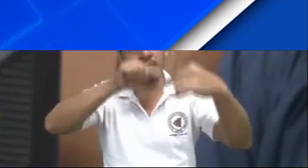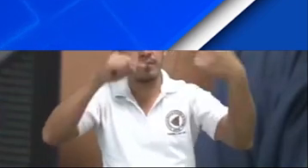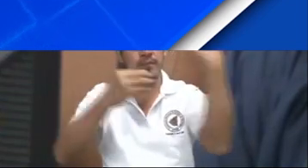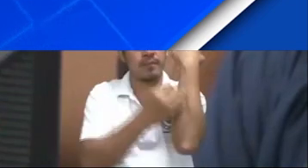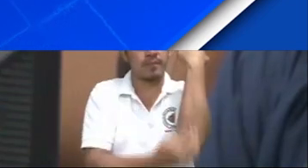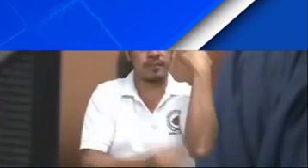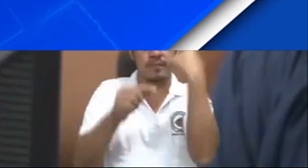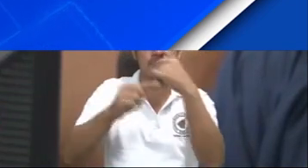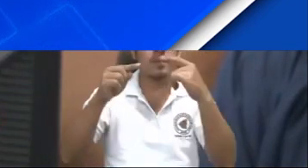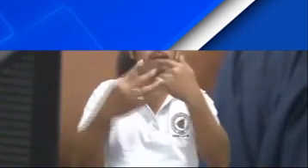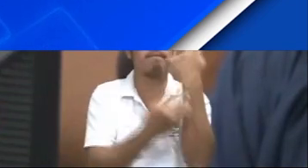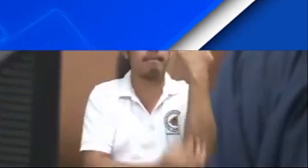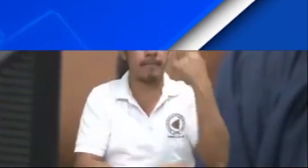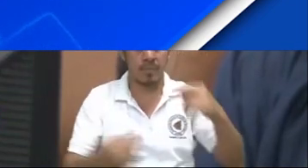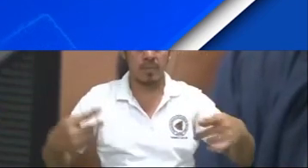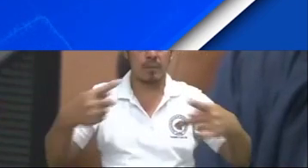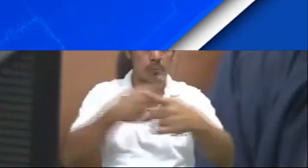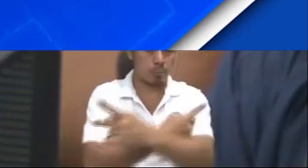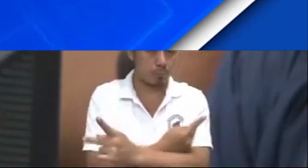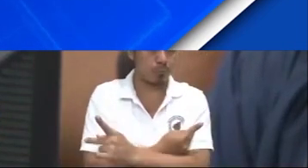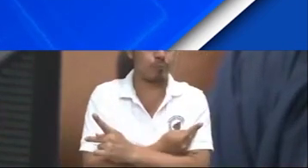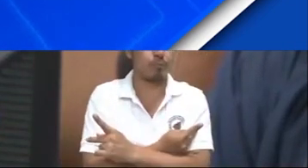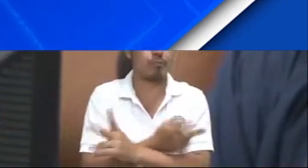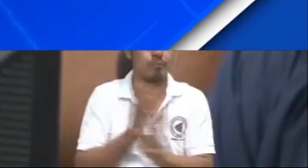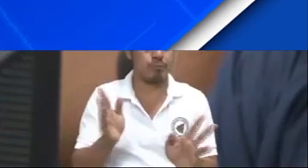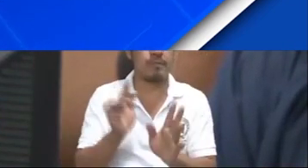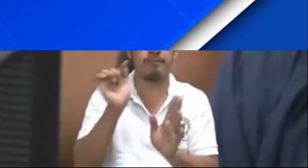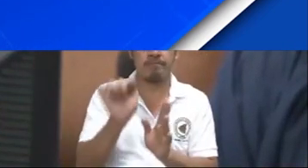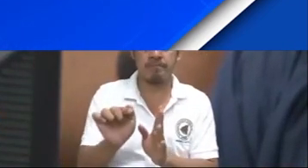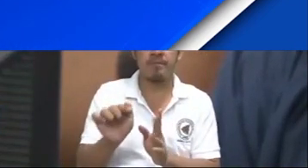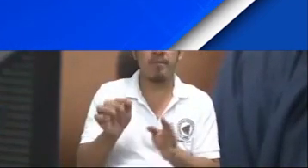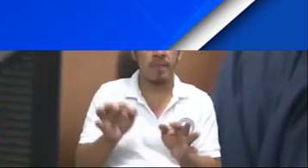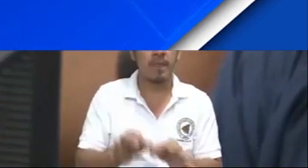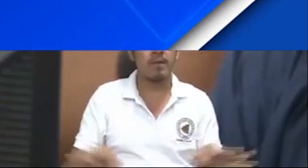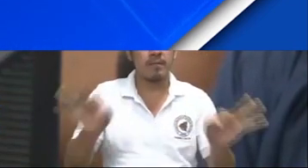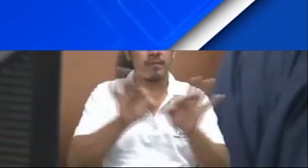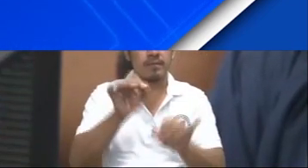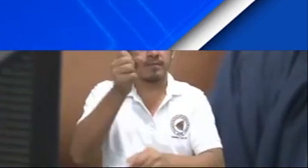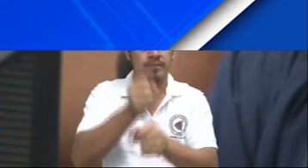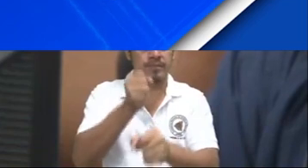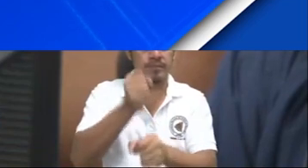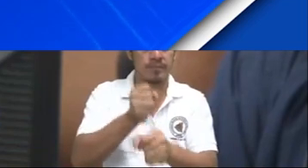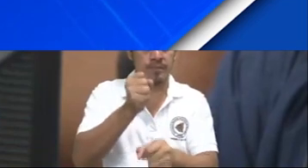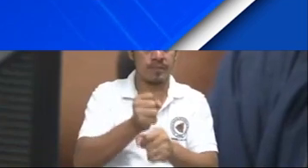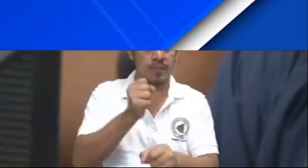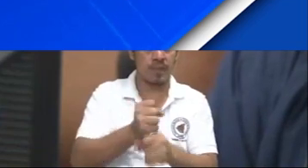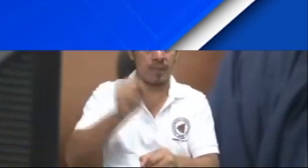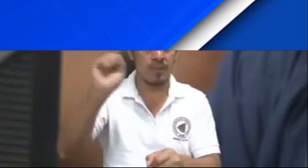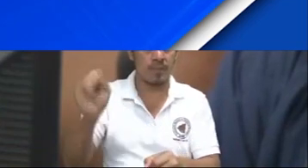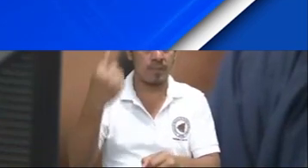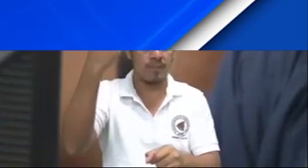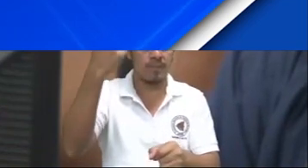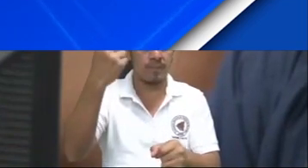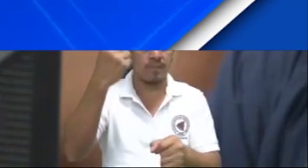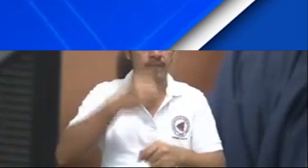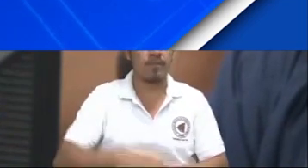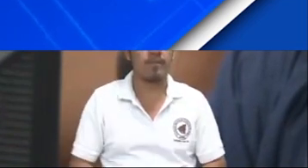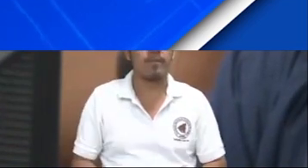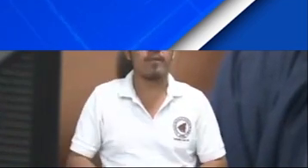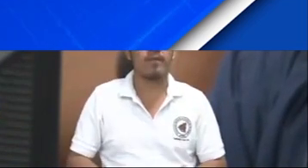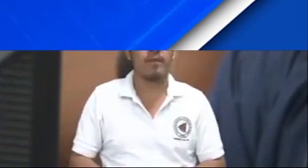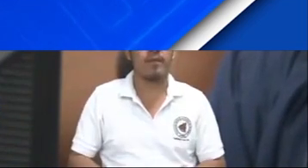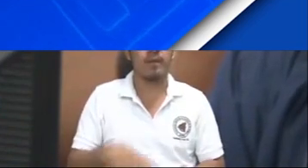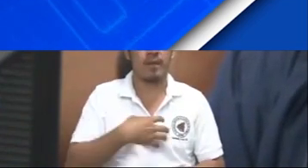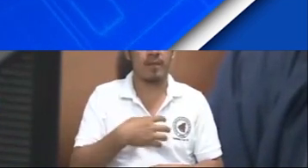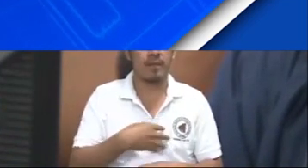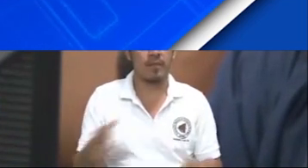pobreza y la pobreza extrema, siendo para ello una tarea de primer orden el